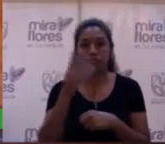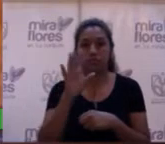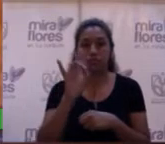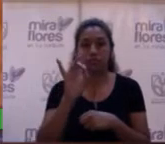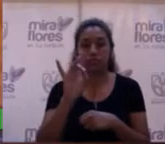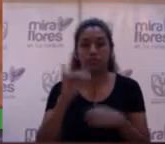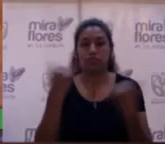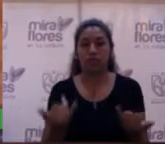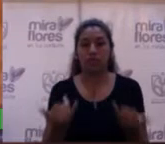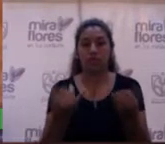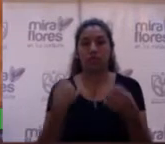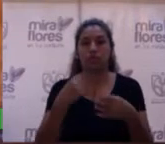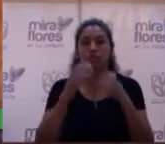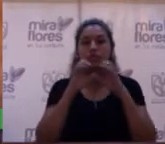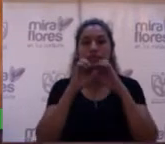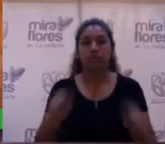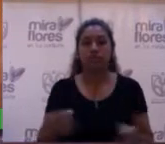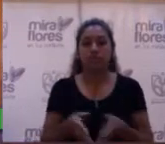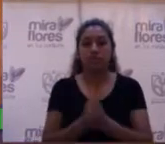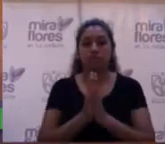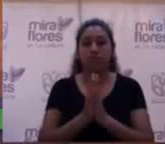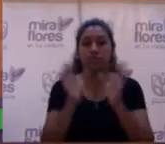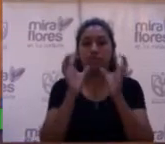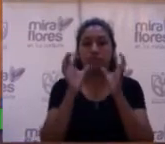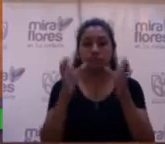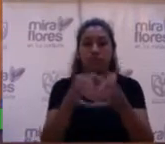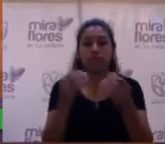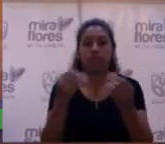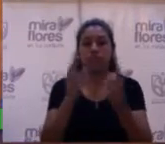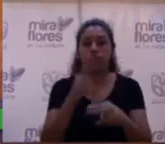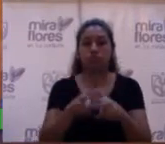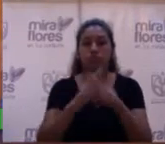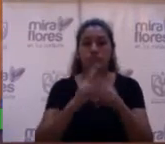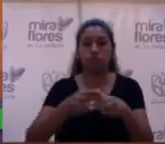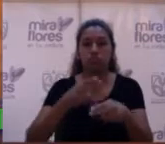voy a pedir a nuestra secretaria general del Consejo que se sirva a pasar la lista del caso.